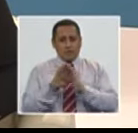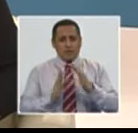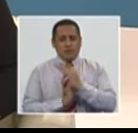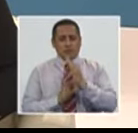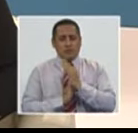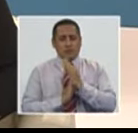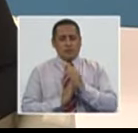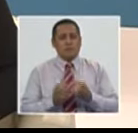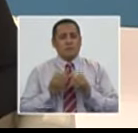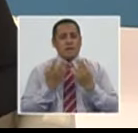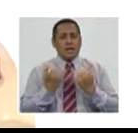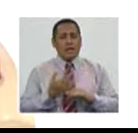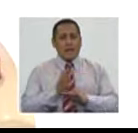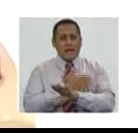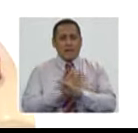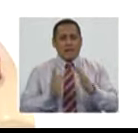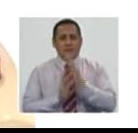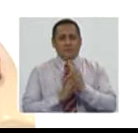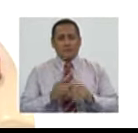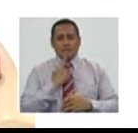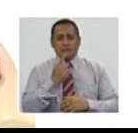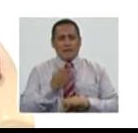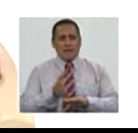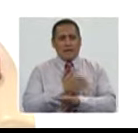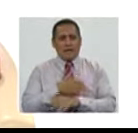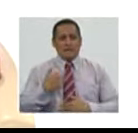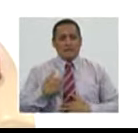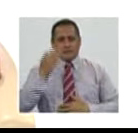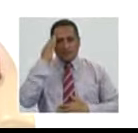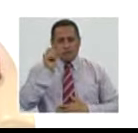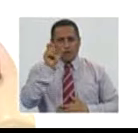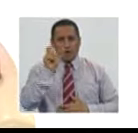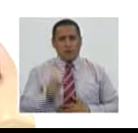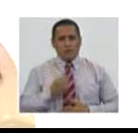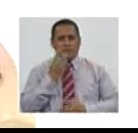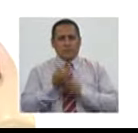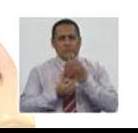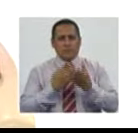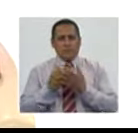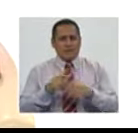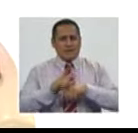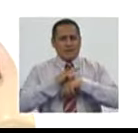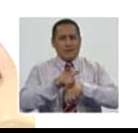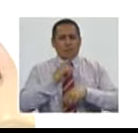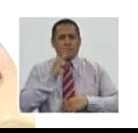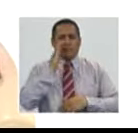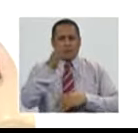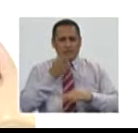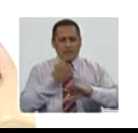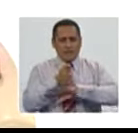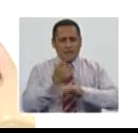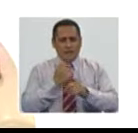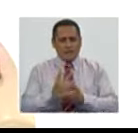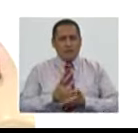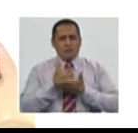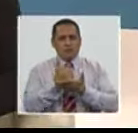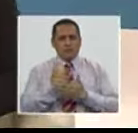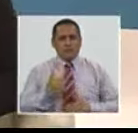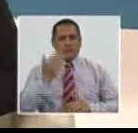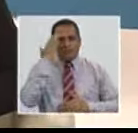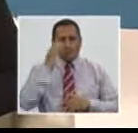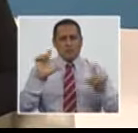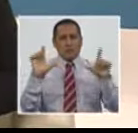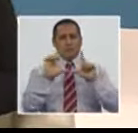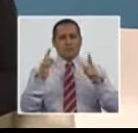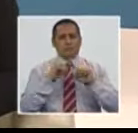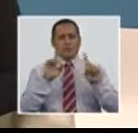la defensoría del pueblo Sí incluso la defensoría estuvo tuvo conocimiento del caso por las noticias y inmediatamente Claro ya se